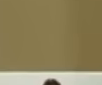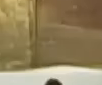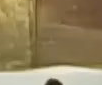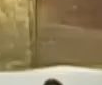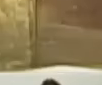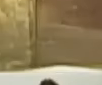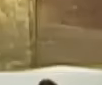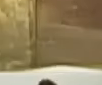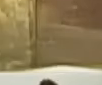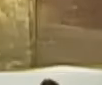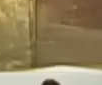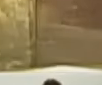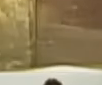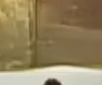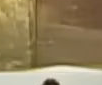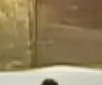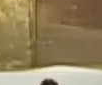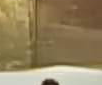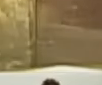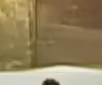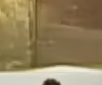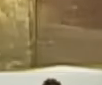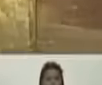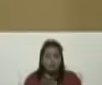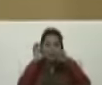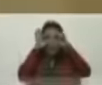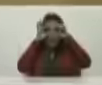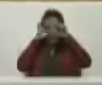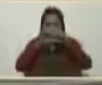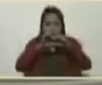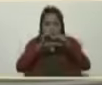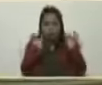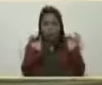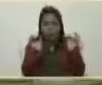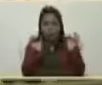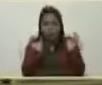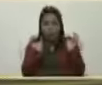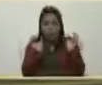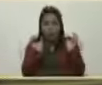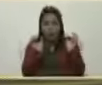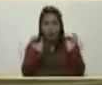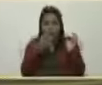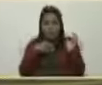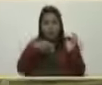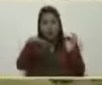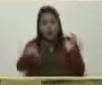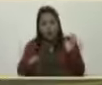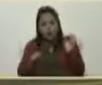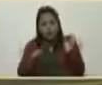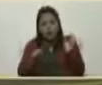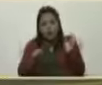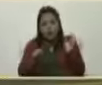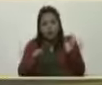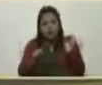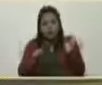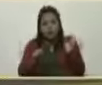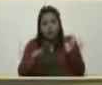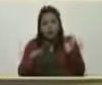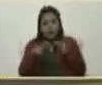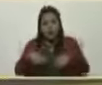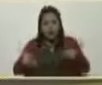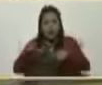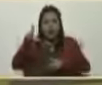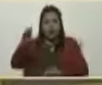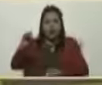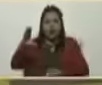El problema que me pasó a mí fue que mis lentes se me dañaron y compré unos lentes de Locatel de